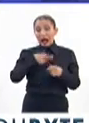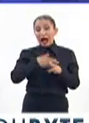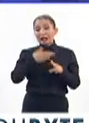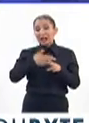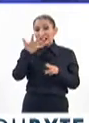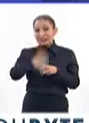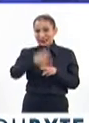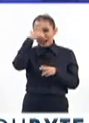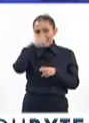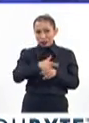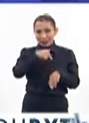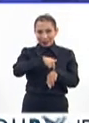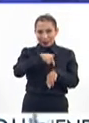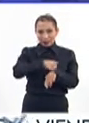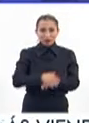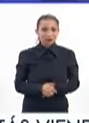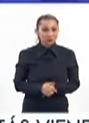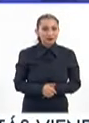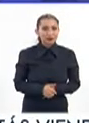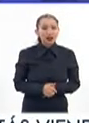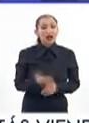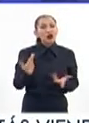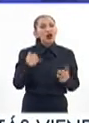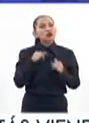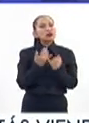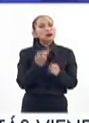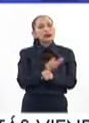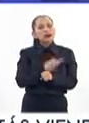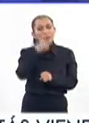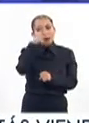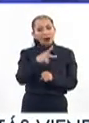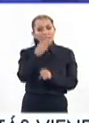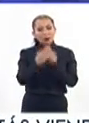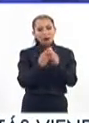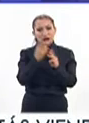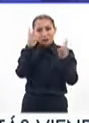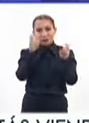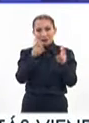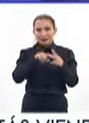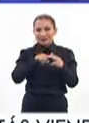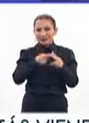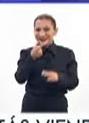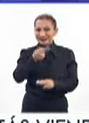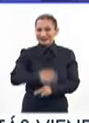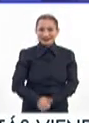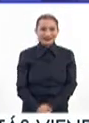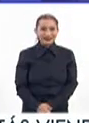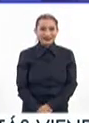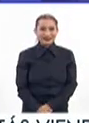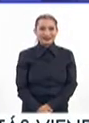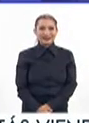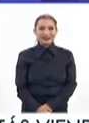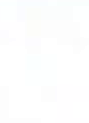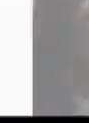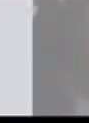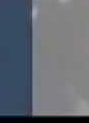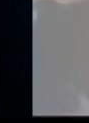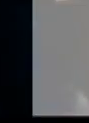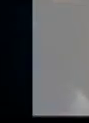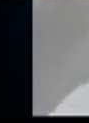las 22 horas en el tiempo del centro. Vamos a tomarle juntos el pulso a México y al mundo en estos temas. Aquí comenzamos.